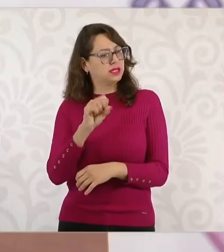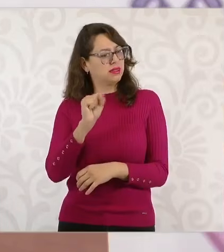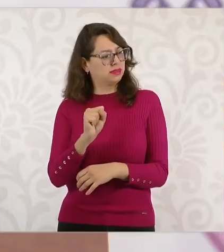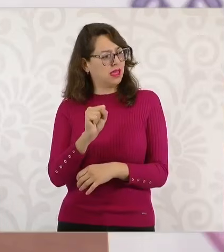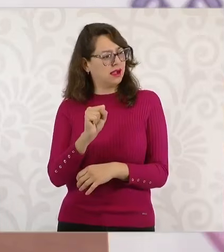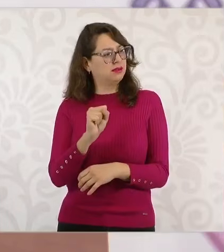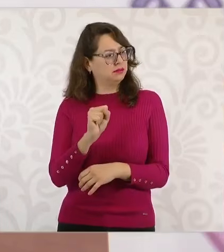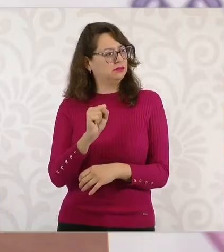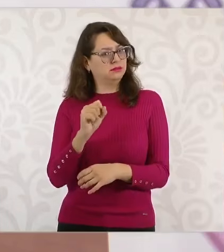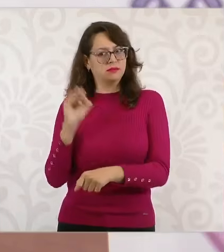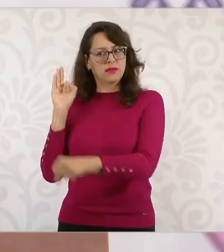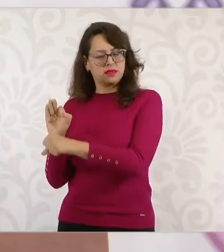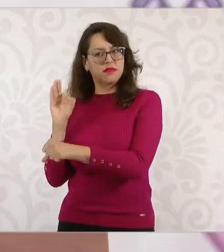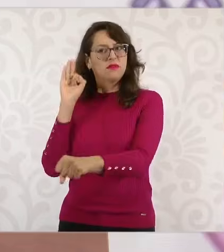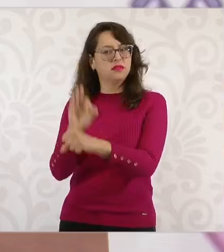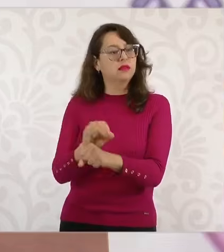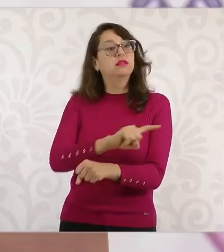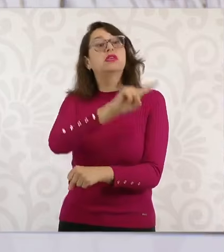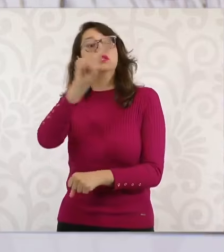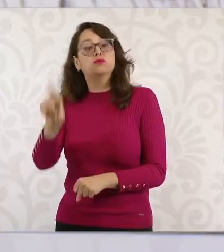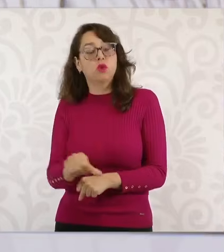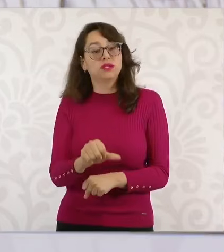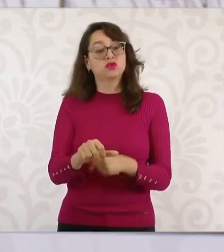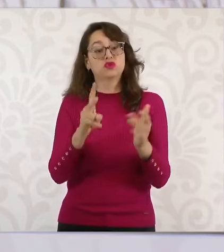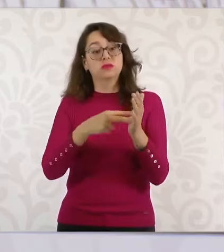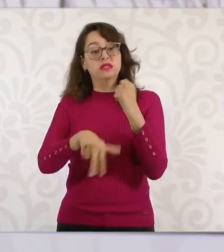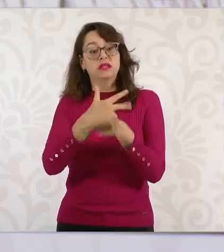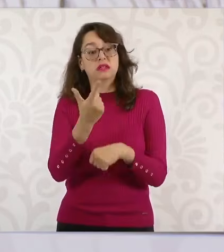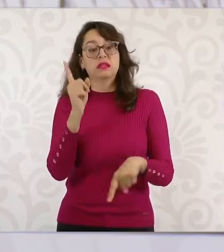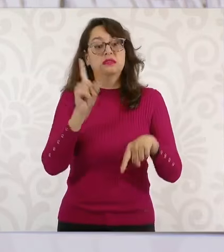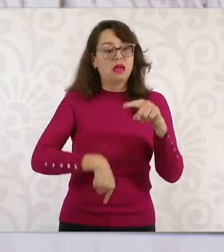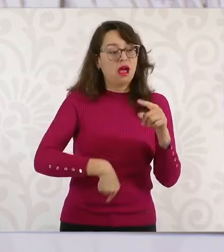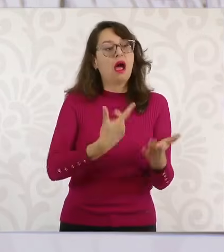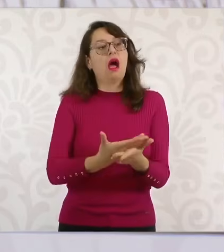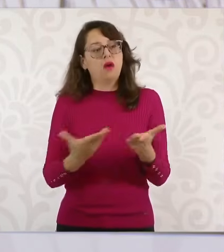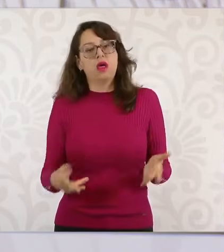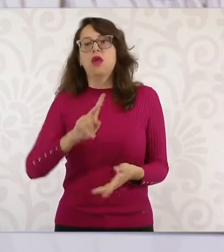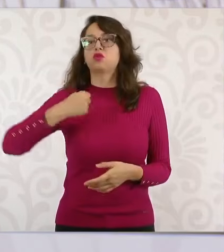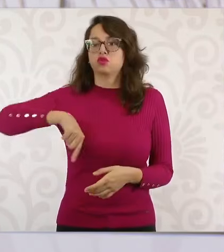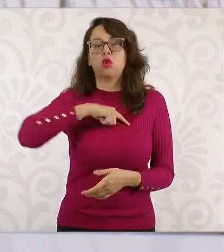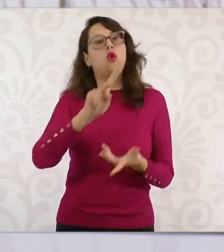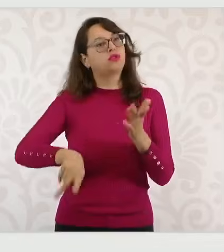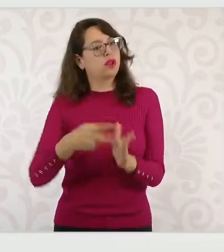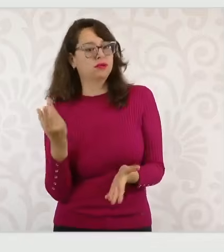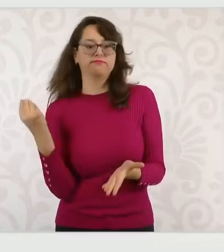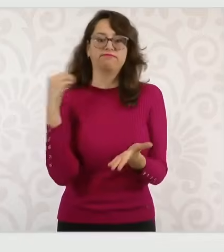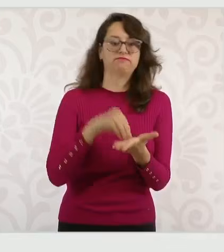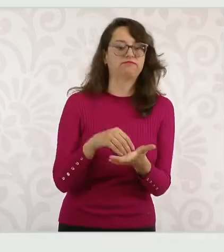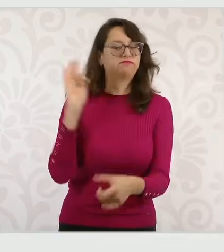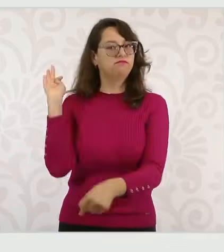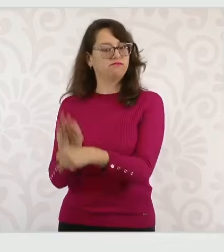quitó Peña Nieto. Esa es la primera. A partir de ahí se hacen una serie de reformas legales.